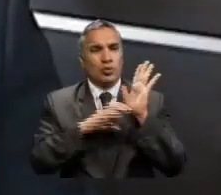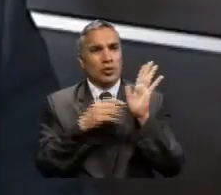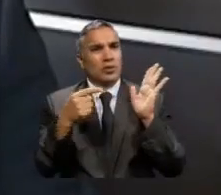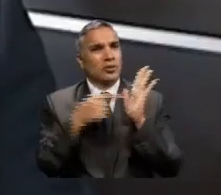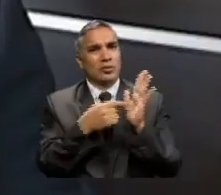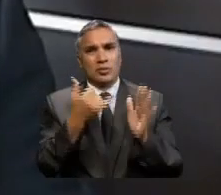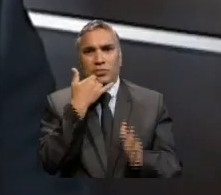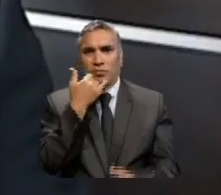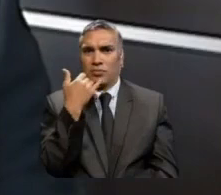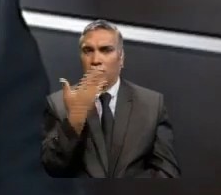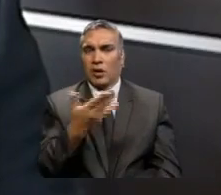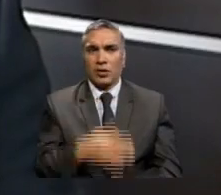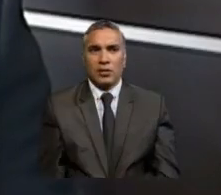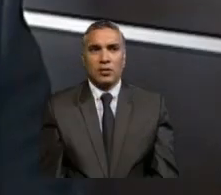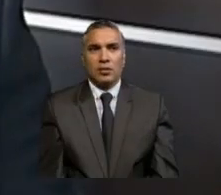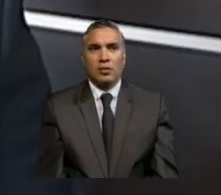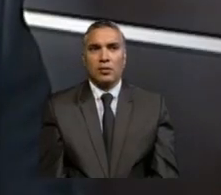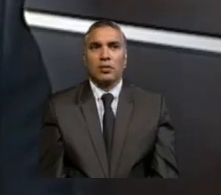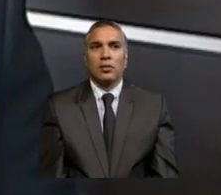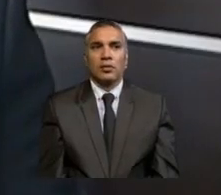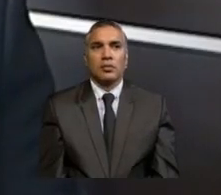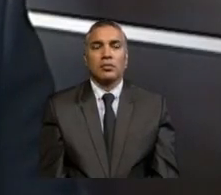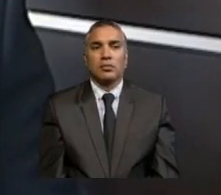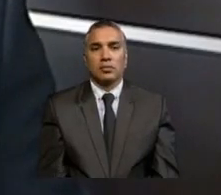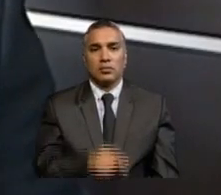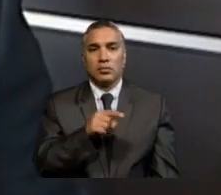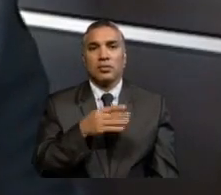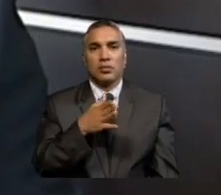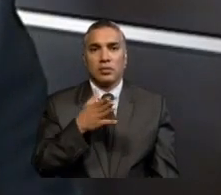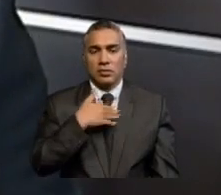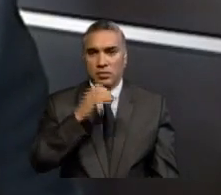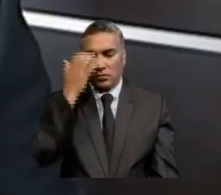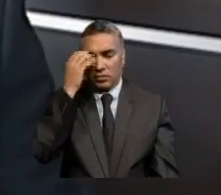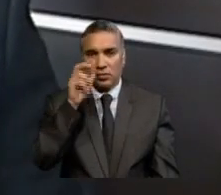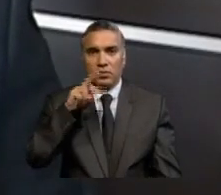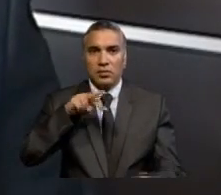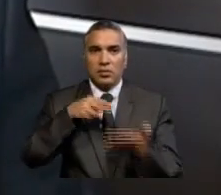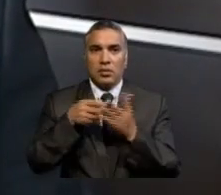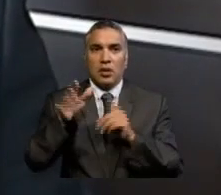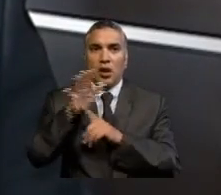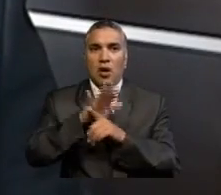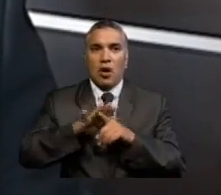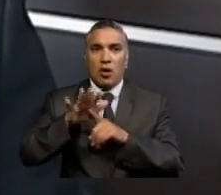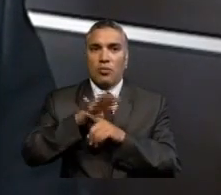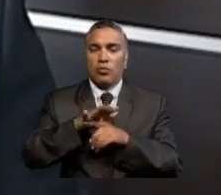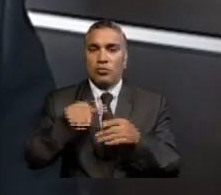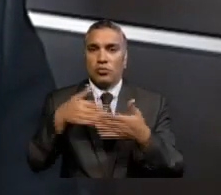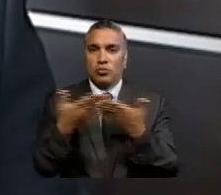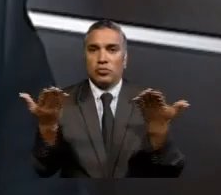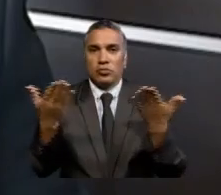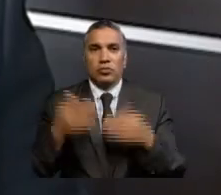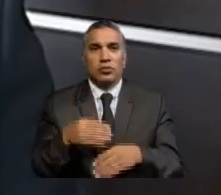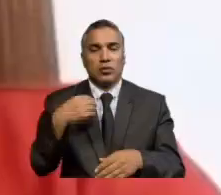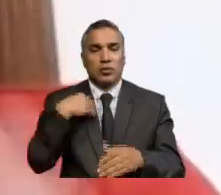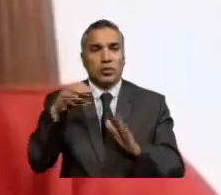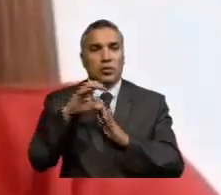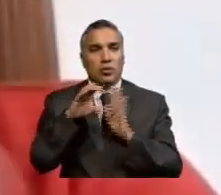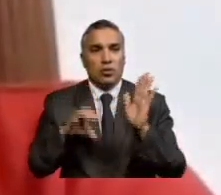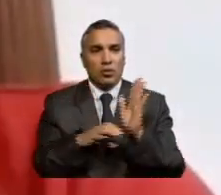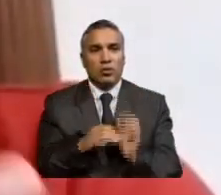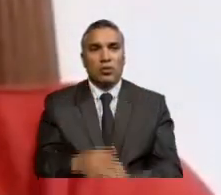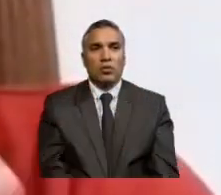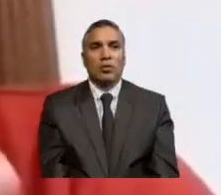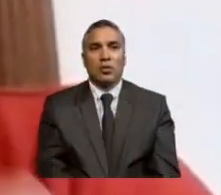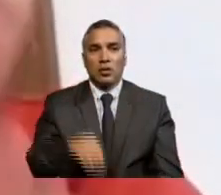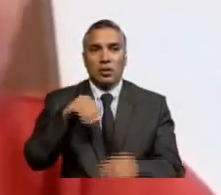Sí, causa profunda preocupación que haya un abuso de estos recursos constitucionales. Acá